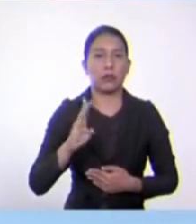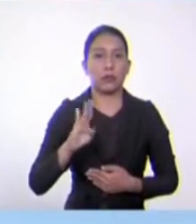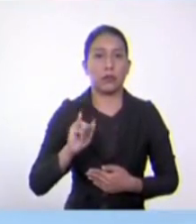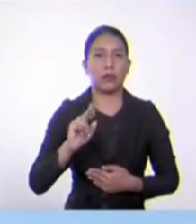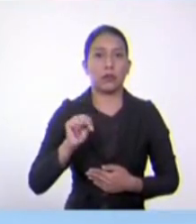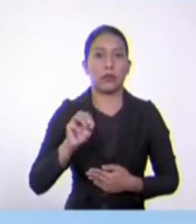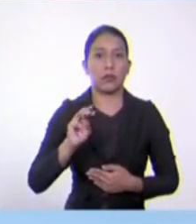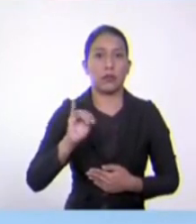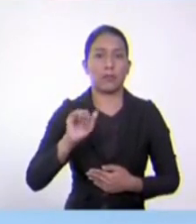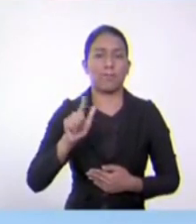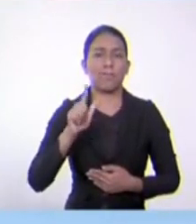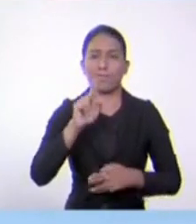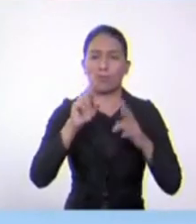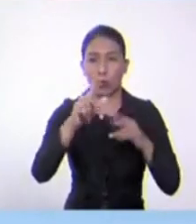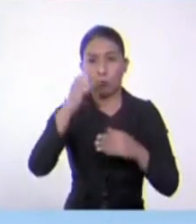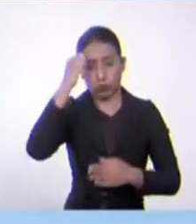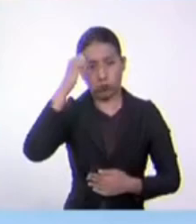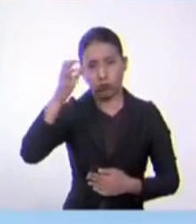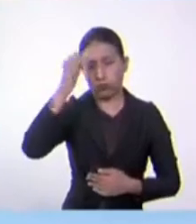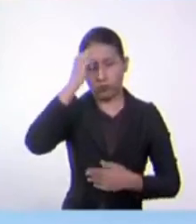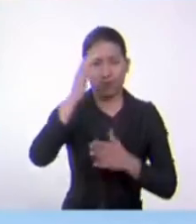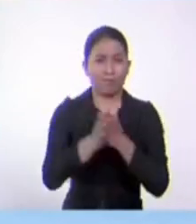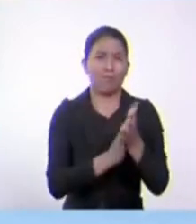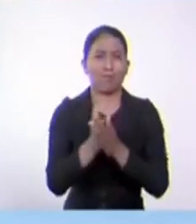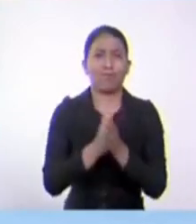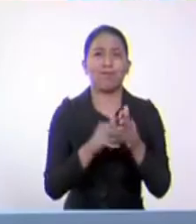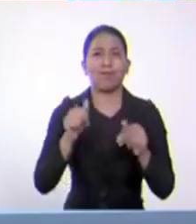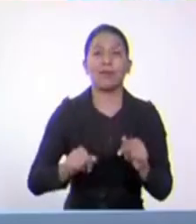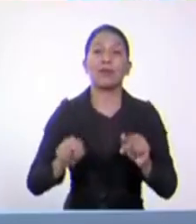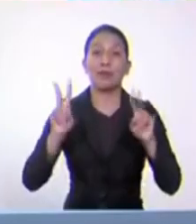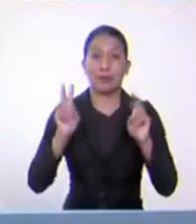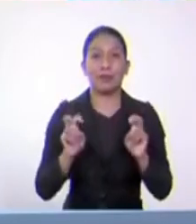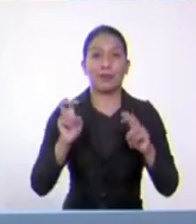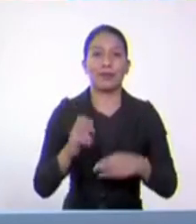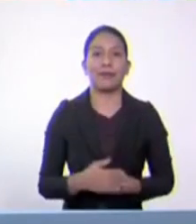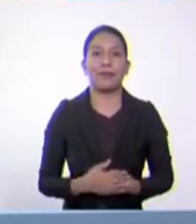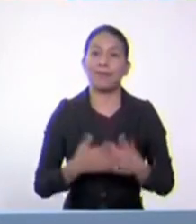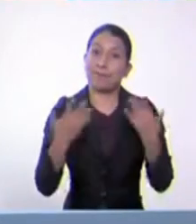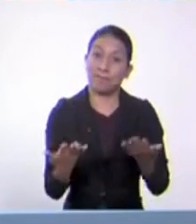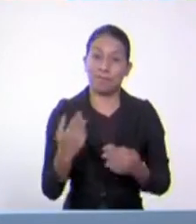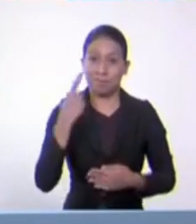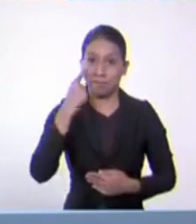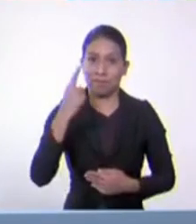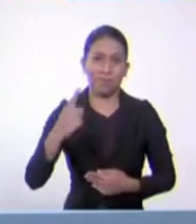aprendido mucho y que te haya parecido muy interesante este tema. Así que nos